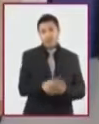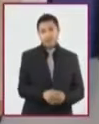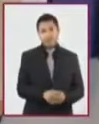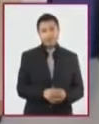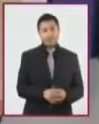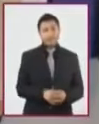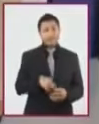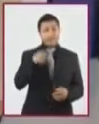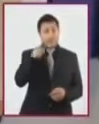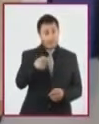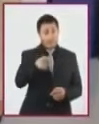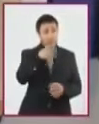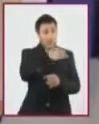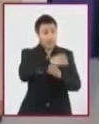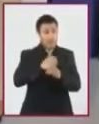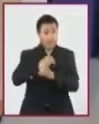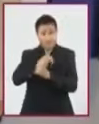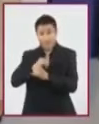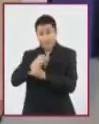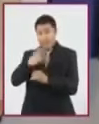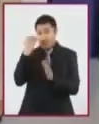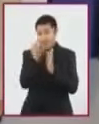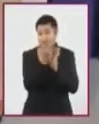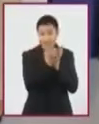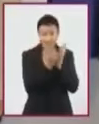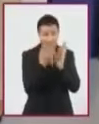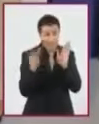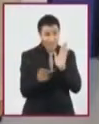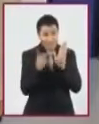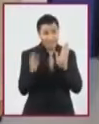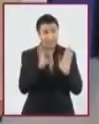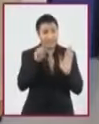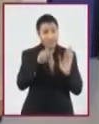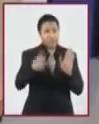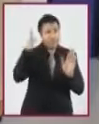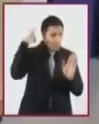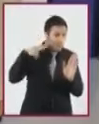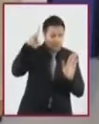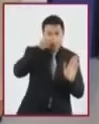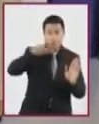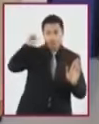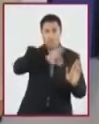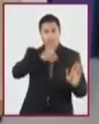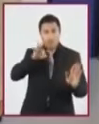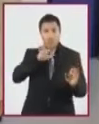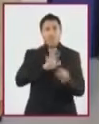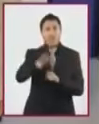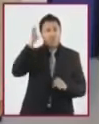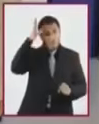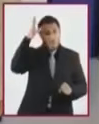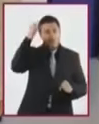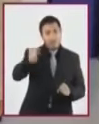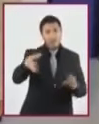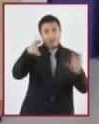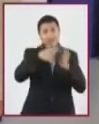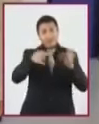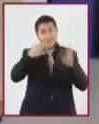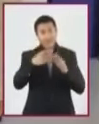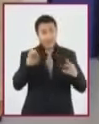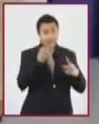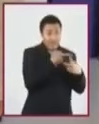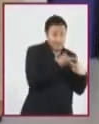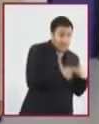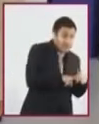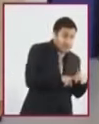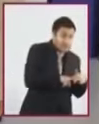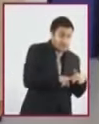Los retamos a resolver estas preguntas. Si pudieran viajar a la Luna, ¿qué concepto define el punto de salida y